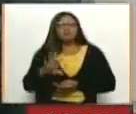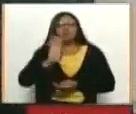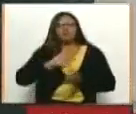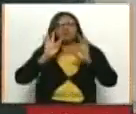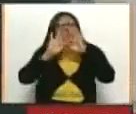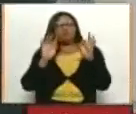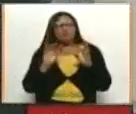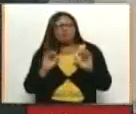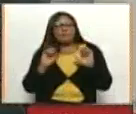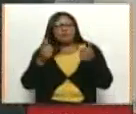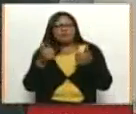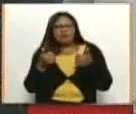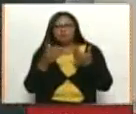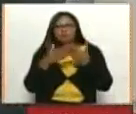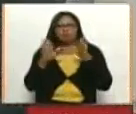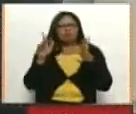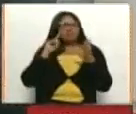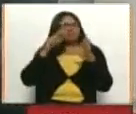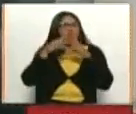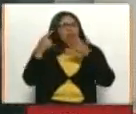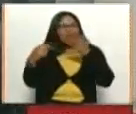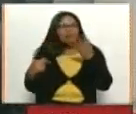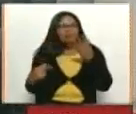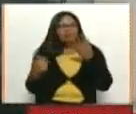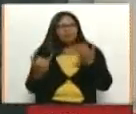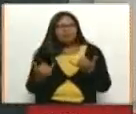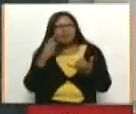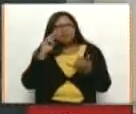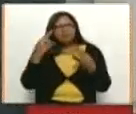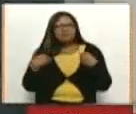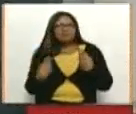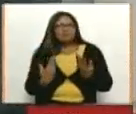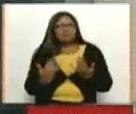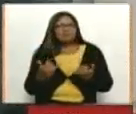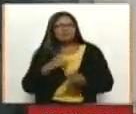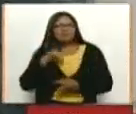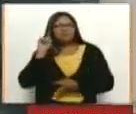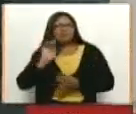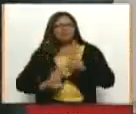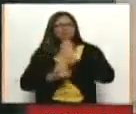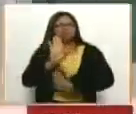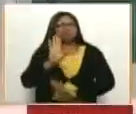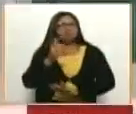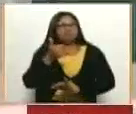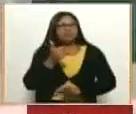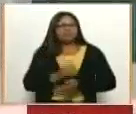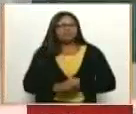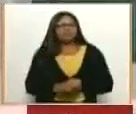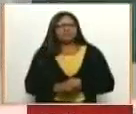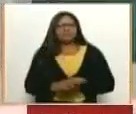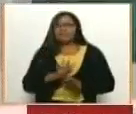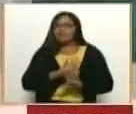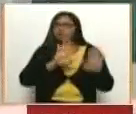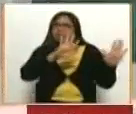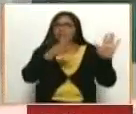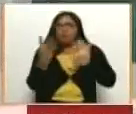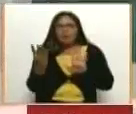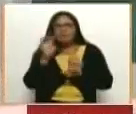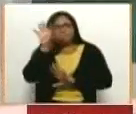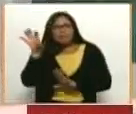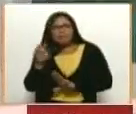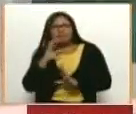empezar a destrabar todas estas cosas en las que necesitamos avanzar. Profe, son 19 países que, según lo ha